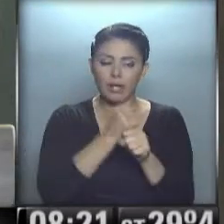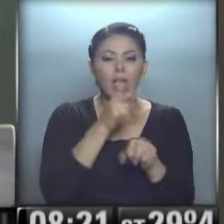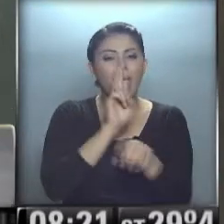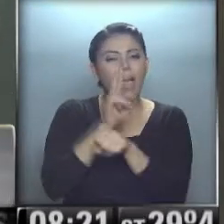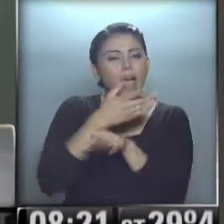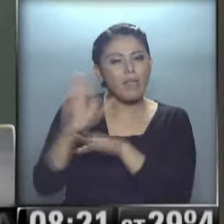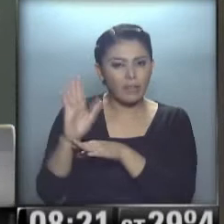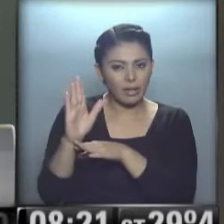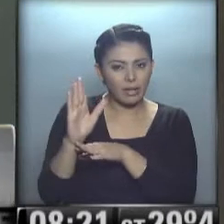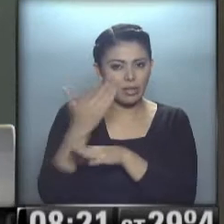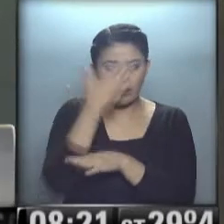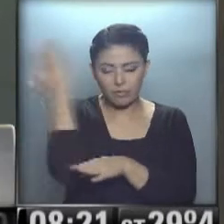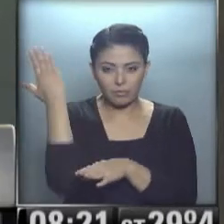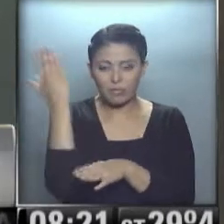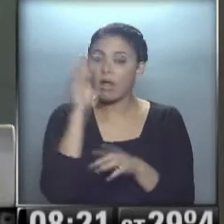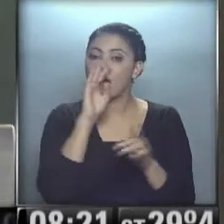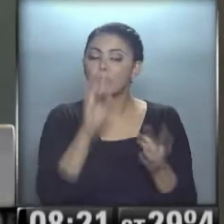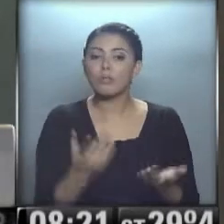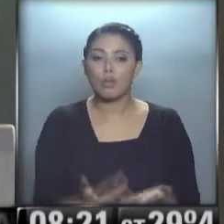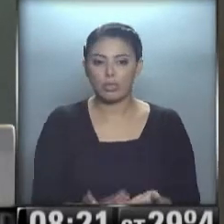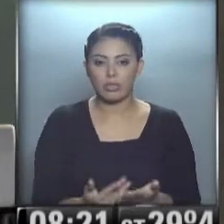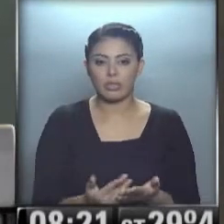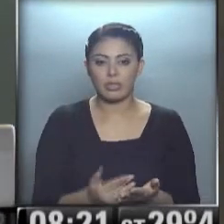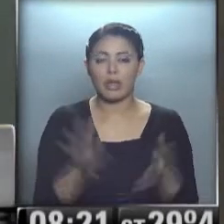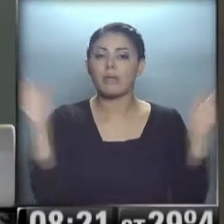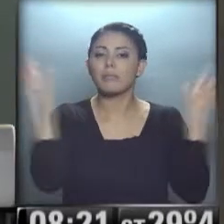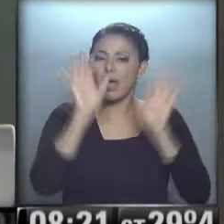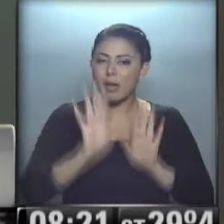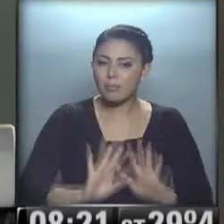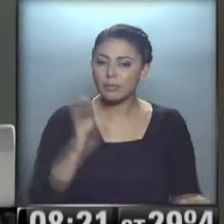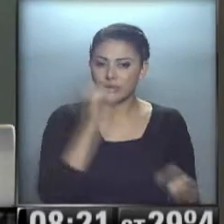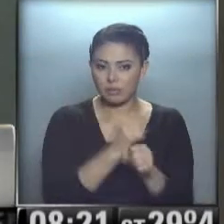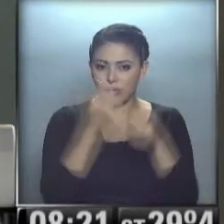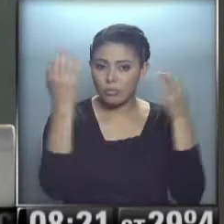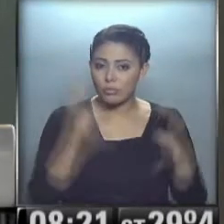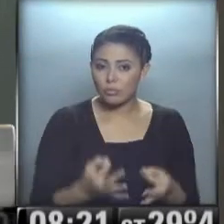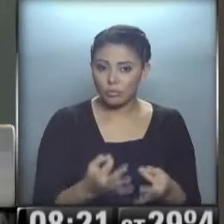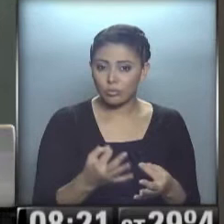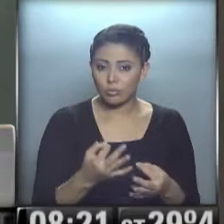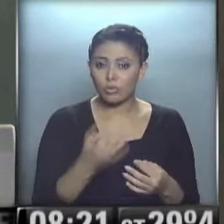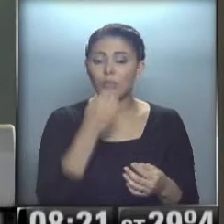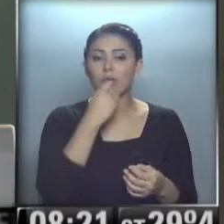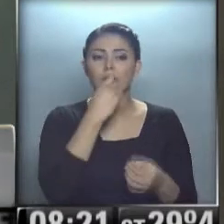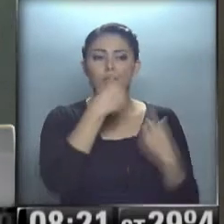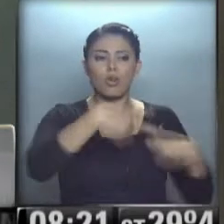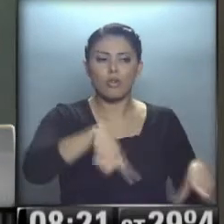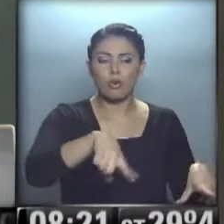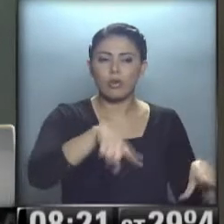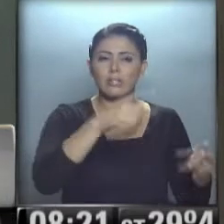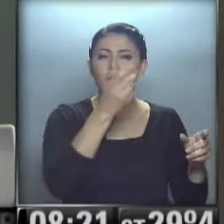prevención a los efectos de propiciar la acción correspondiente para el descacharrizado, que es una